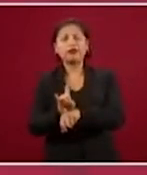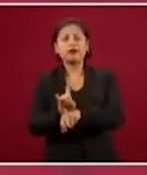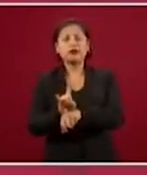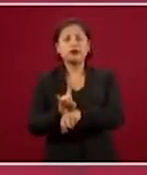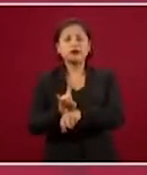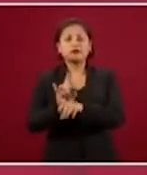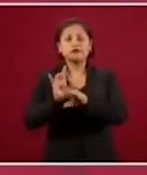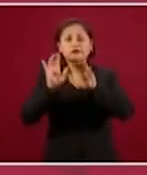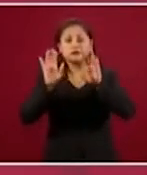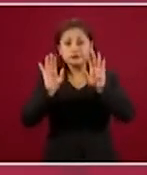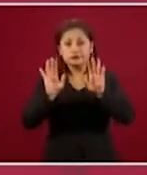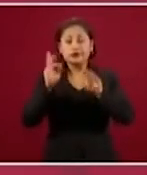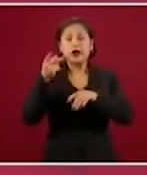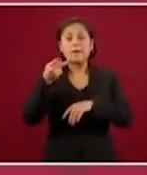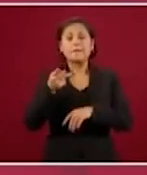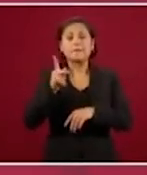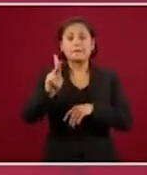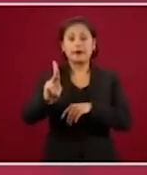aceptan adherirse,